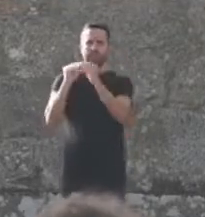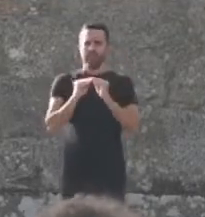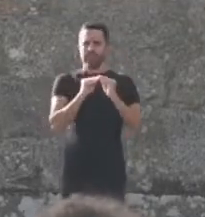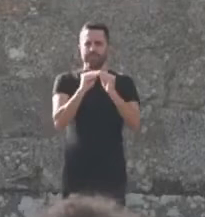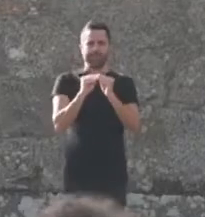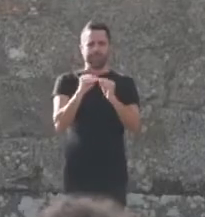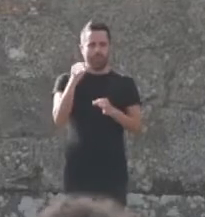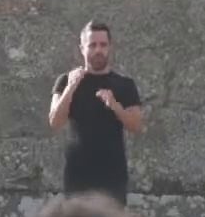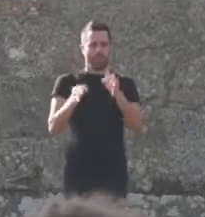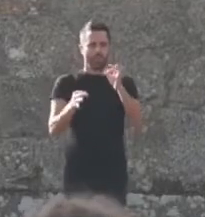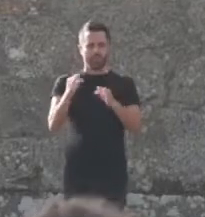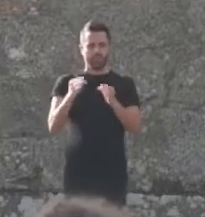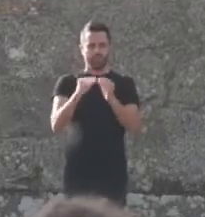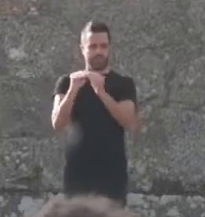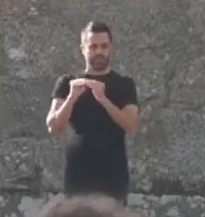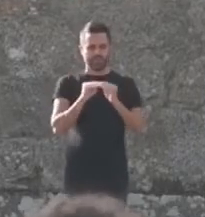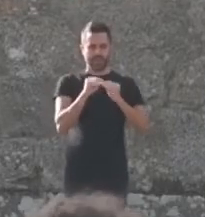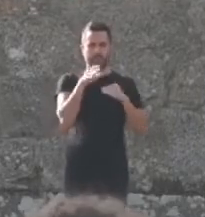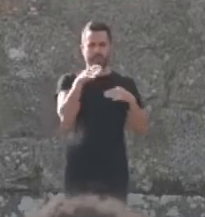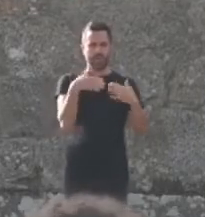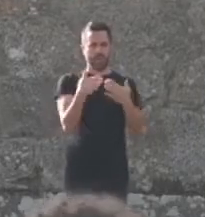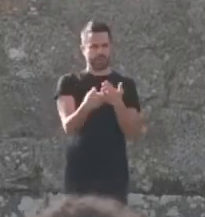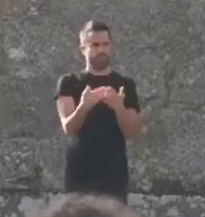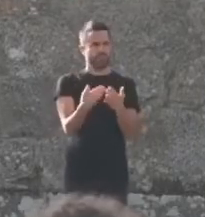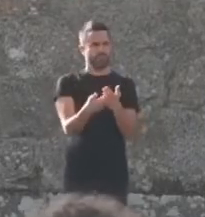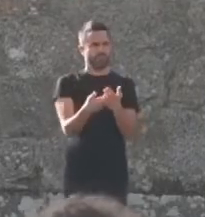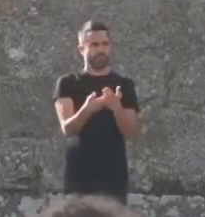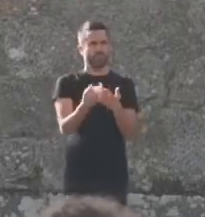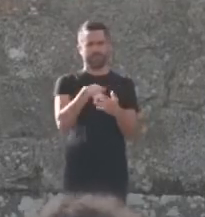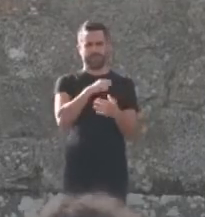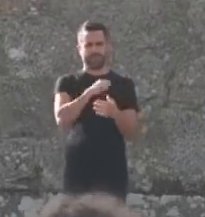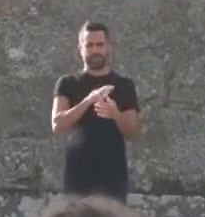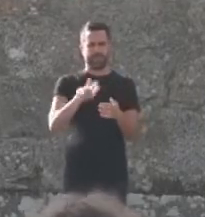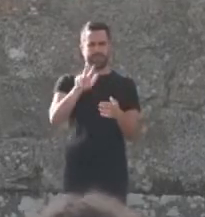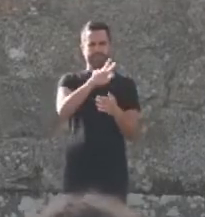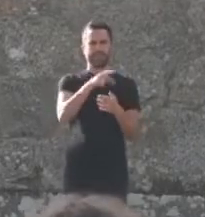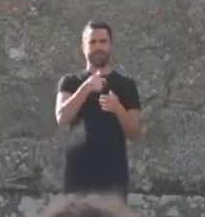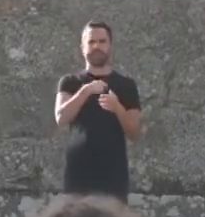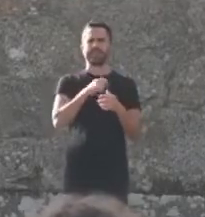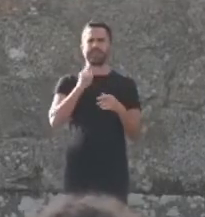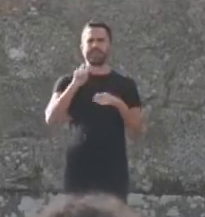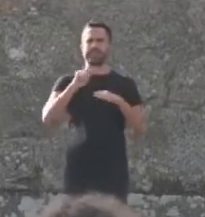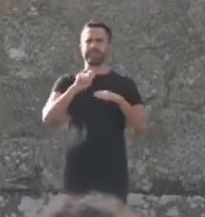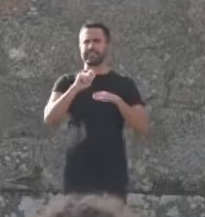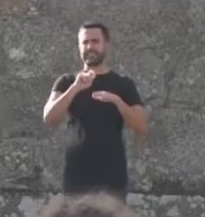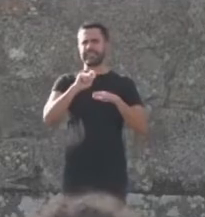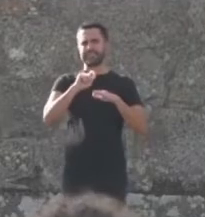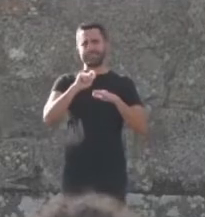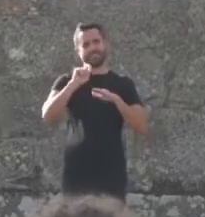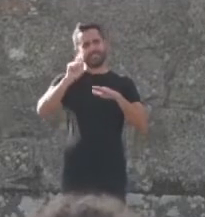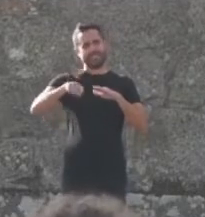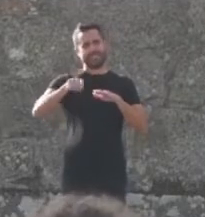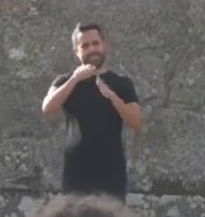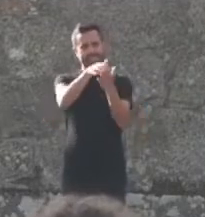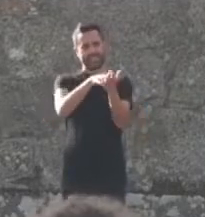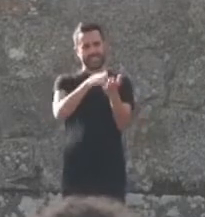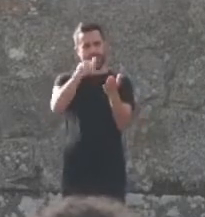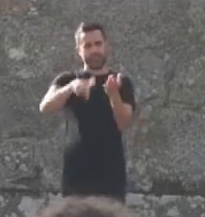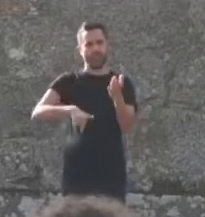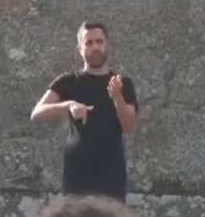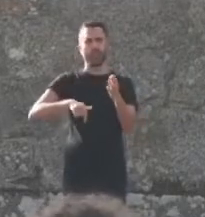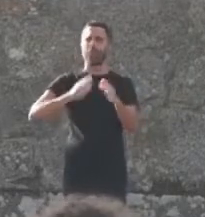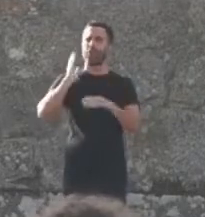xustiza universal que é a que acaba de verificarse agora no propio Estado español cunha sentenza de hoxe da Audiencia Nacional condenando a un